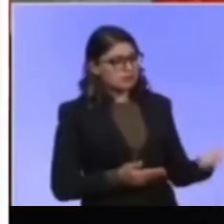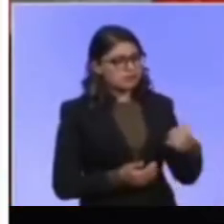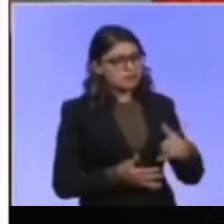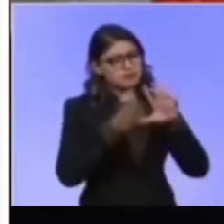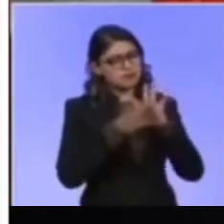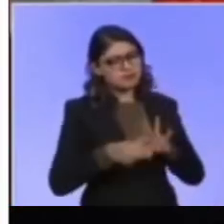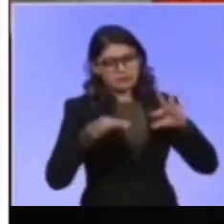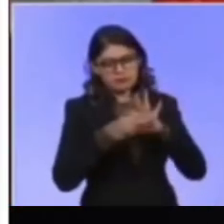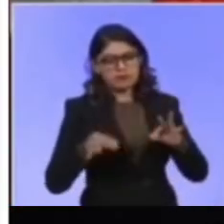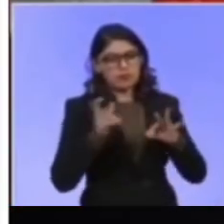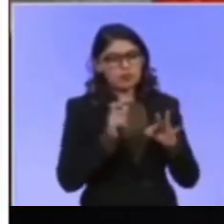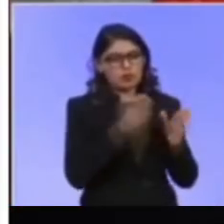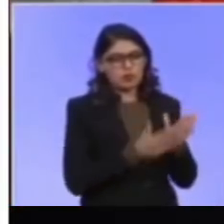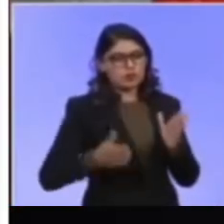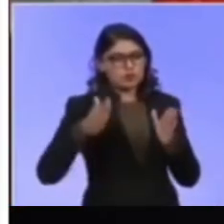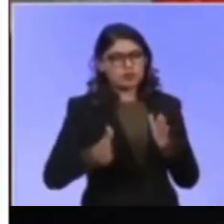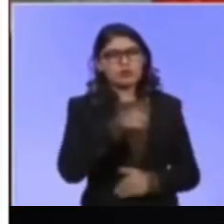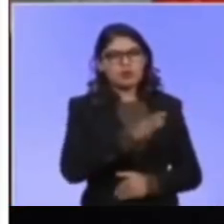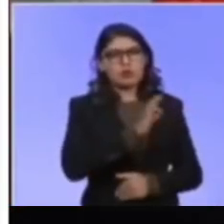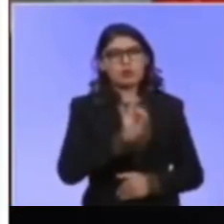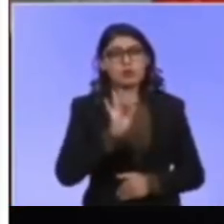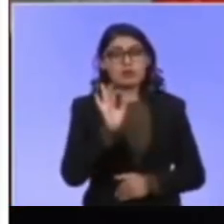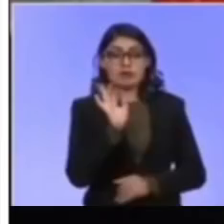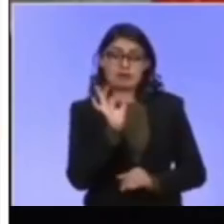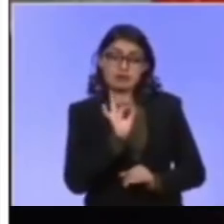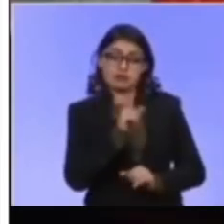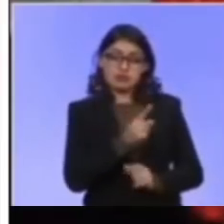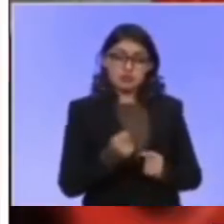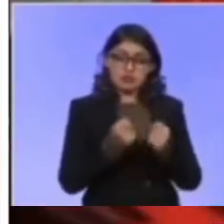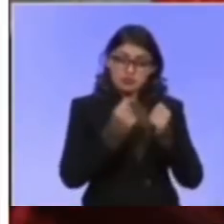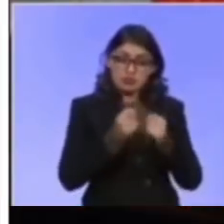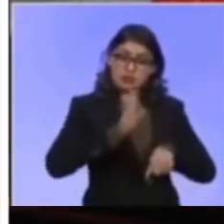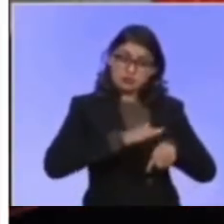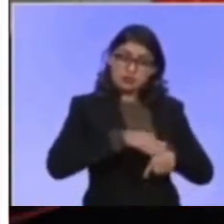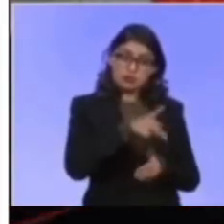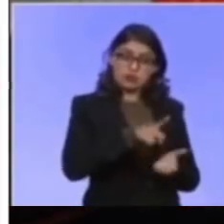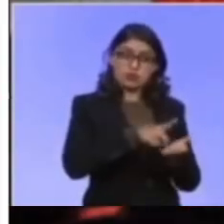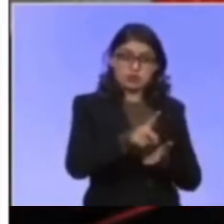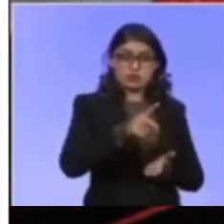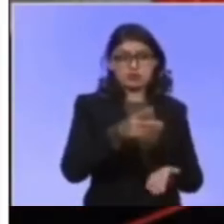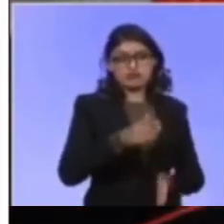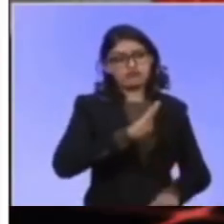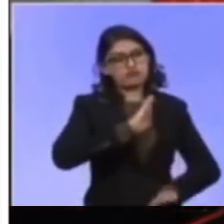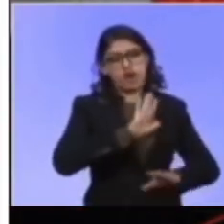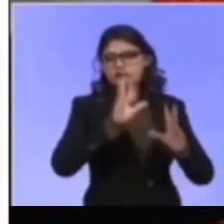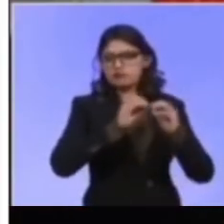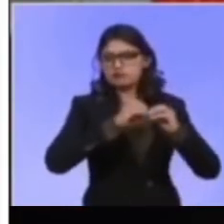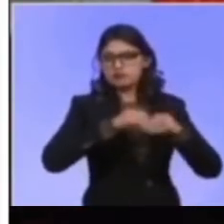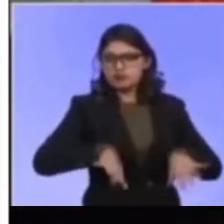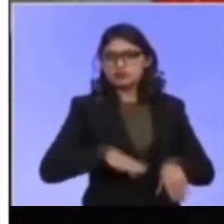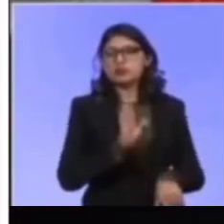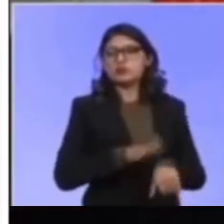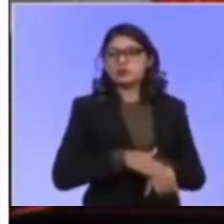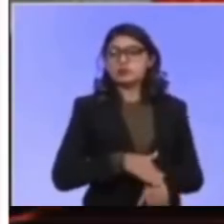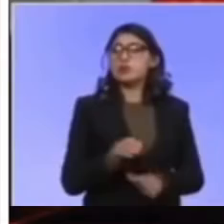del panel verde en estas elecciones 2021 porque quedaron exhibido